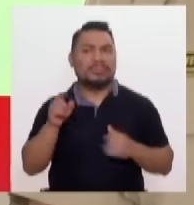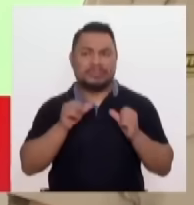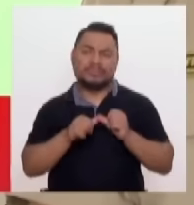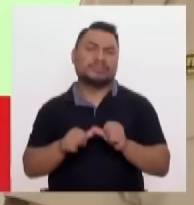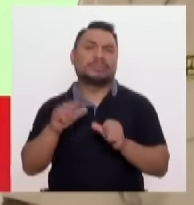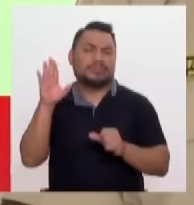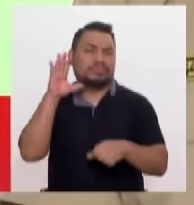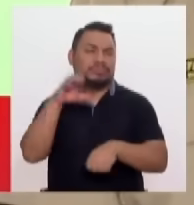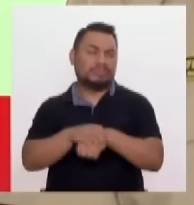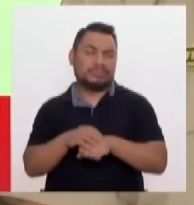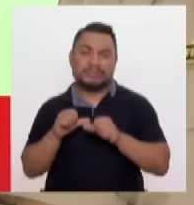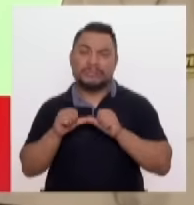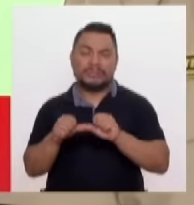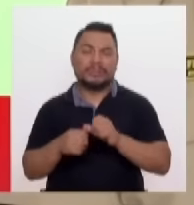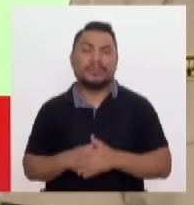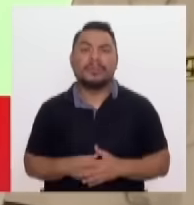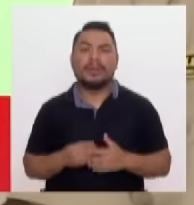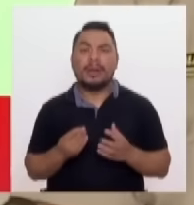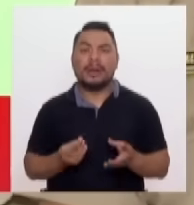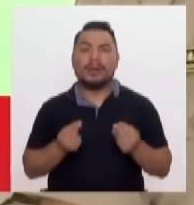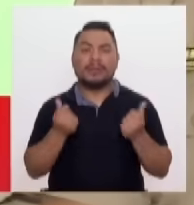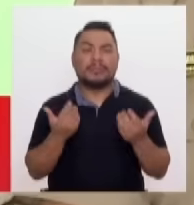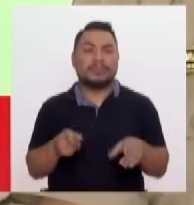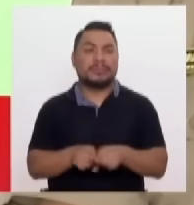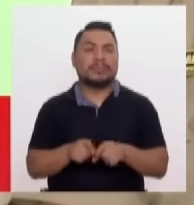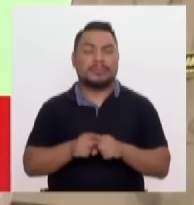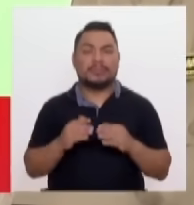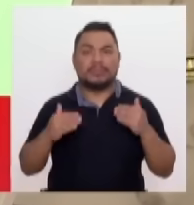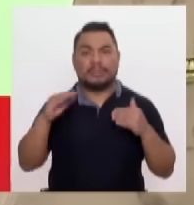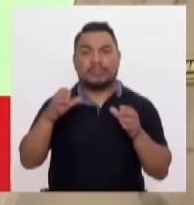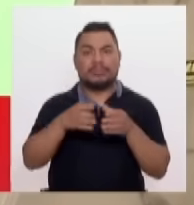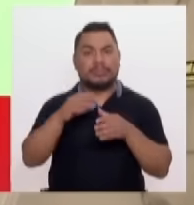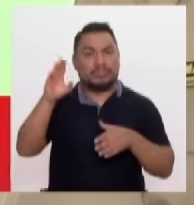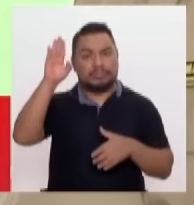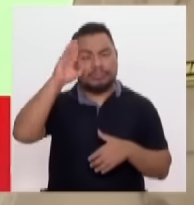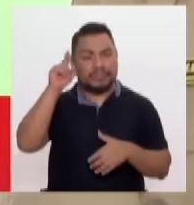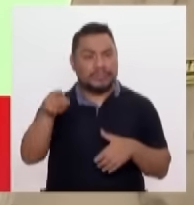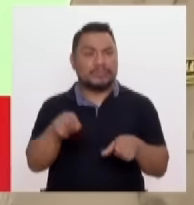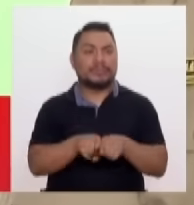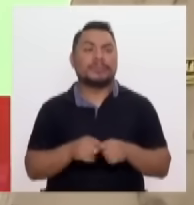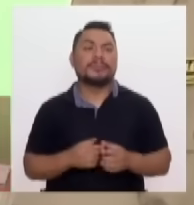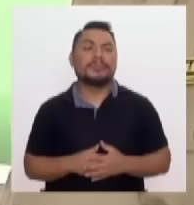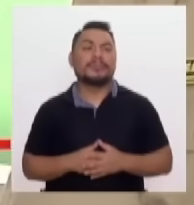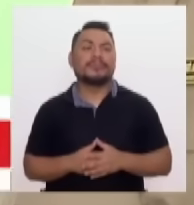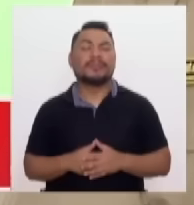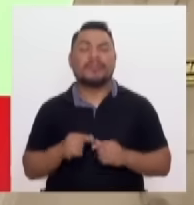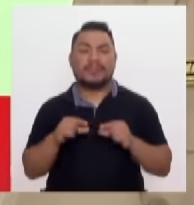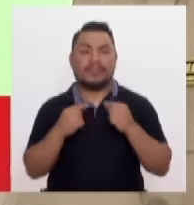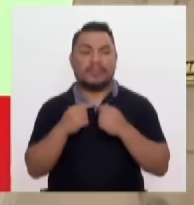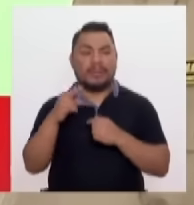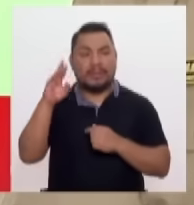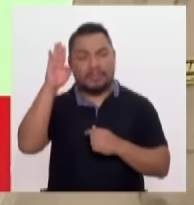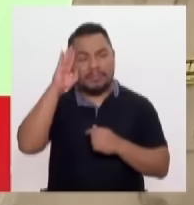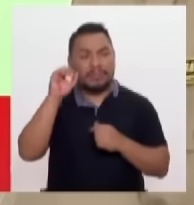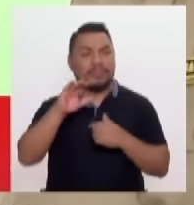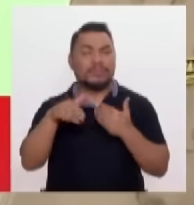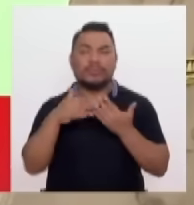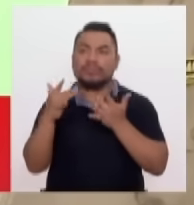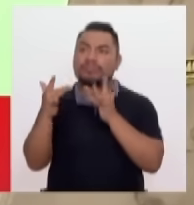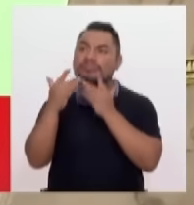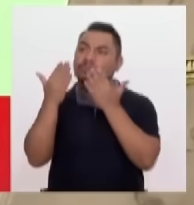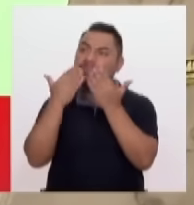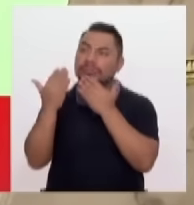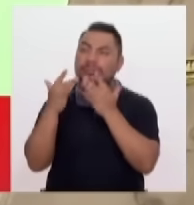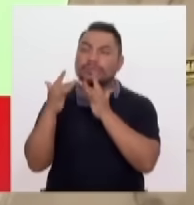criminal. De inmediato, el alto mando de la policía, el alto mando de investigación criminal, hicieron las coordinaciones